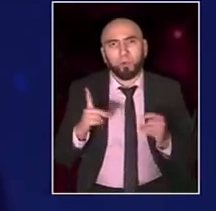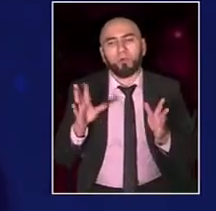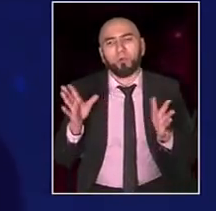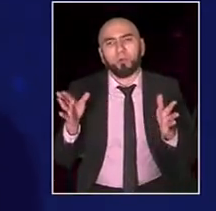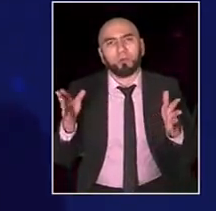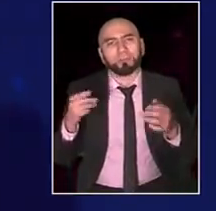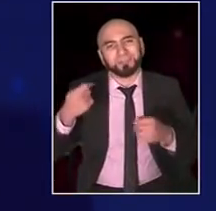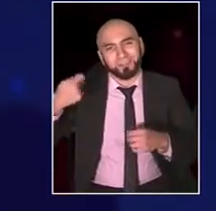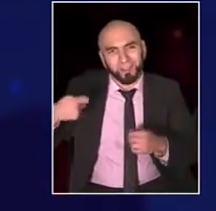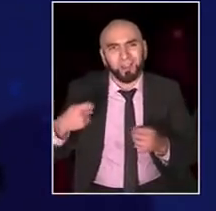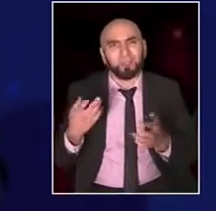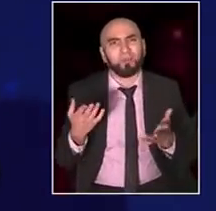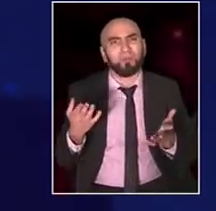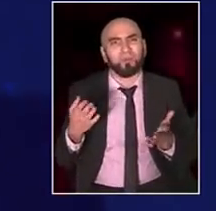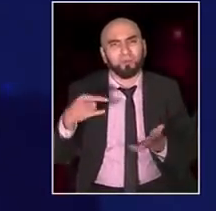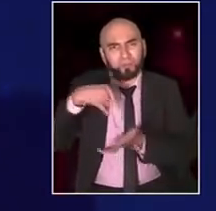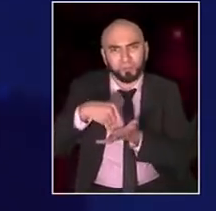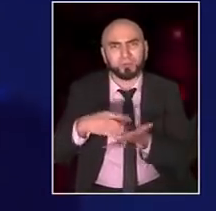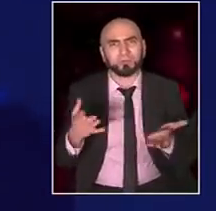Diputados,